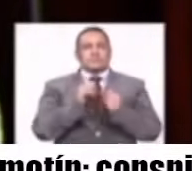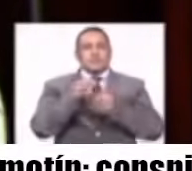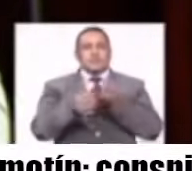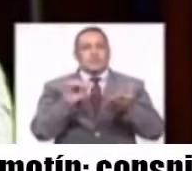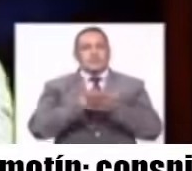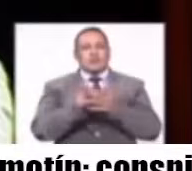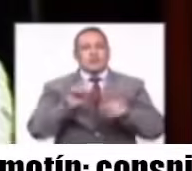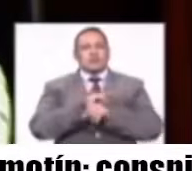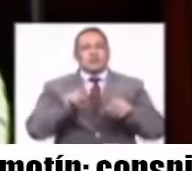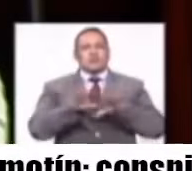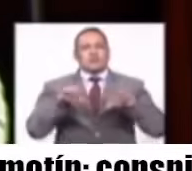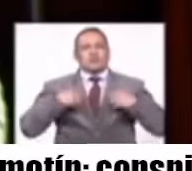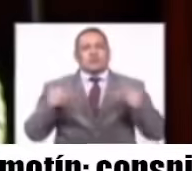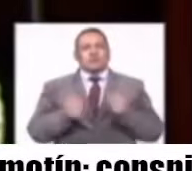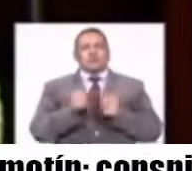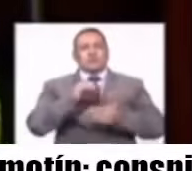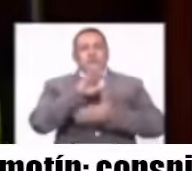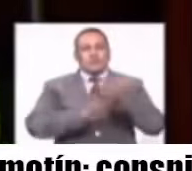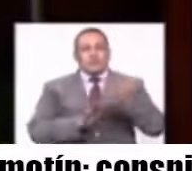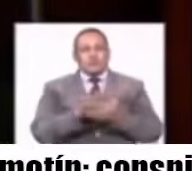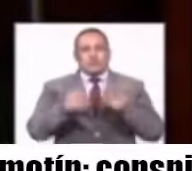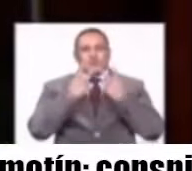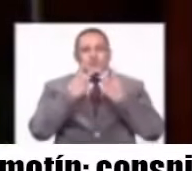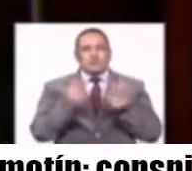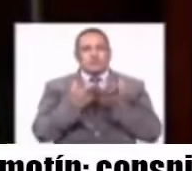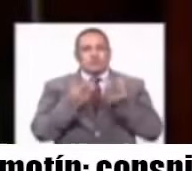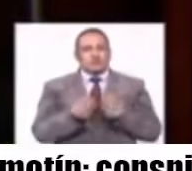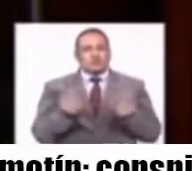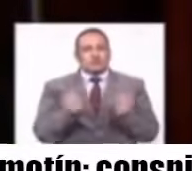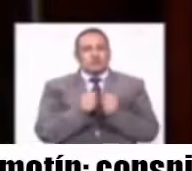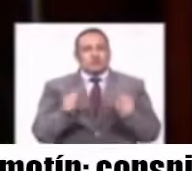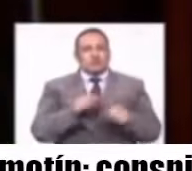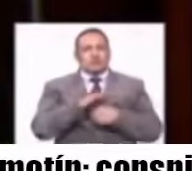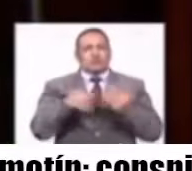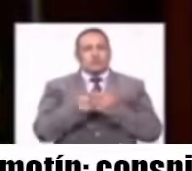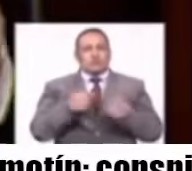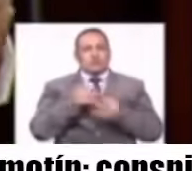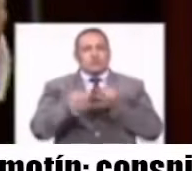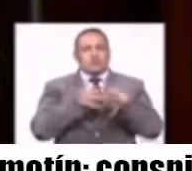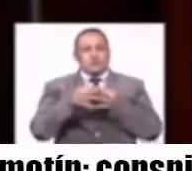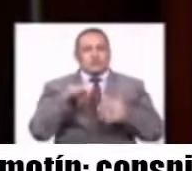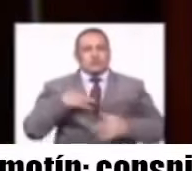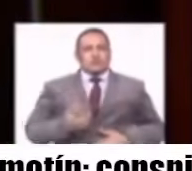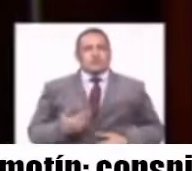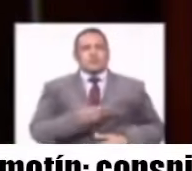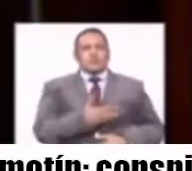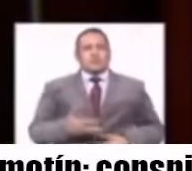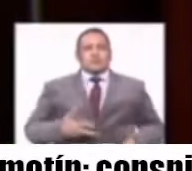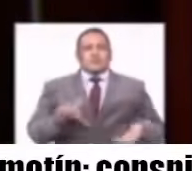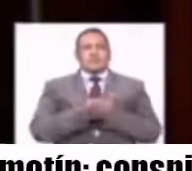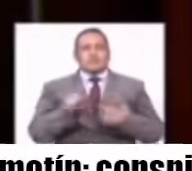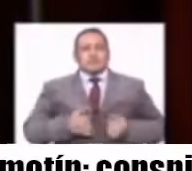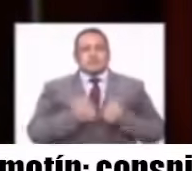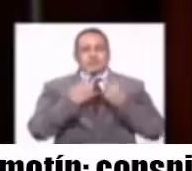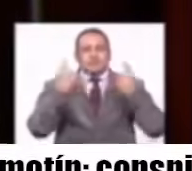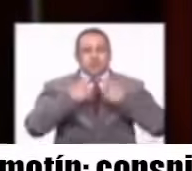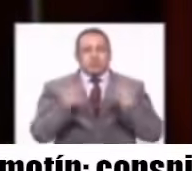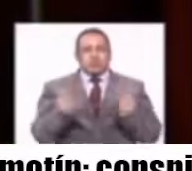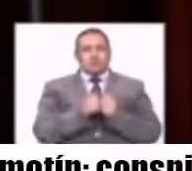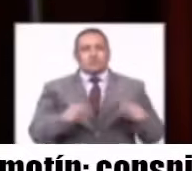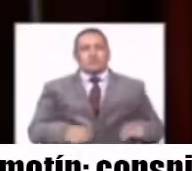le ha permitido y que hay un informe muy, muy pequeño respecto de sus descargos. Señor presidente, lo que hacemos en los plenos